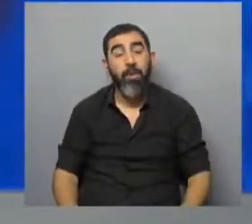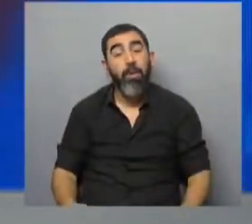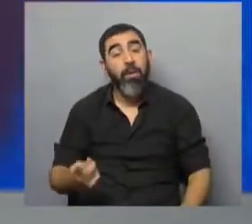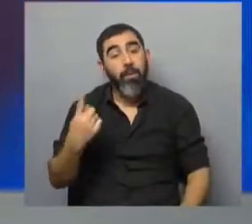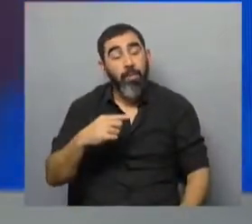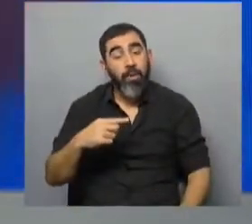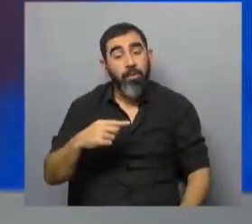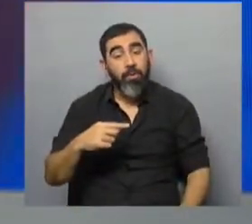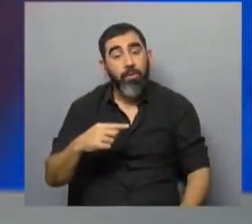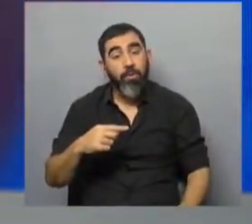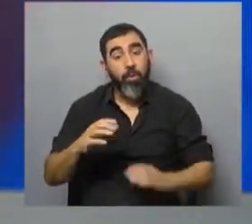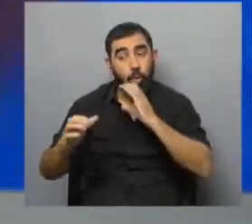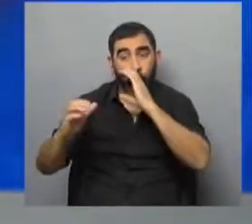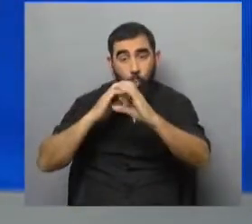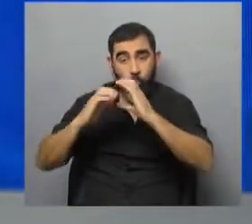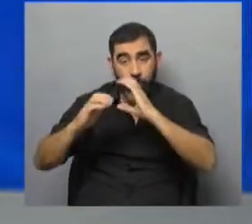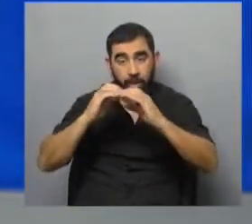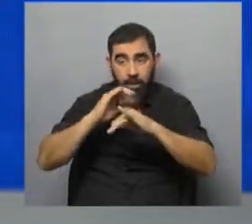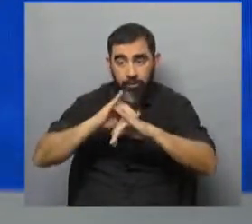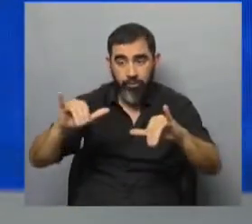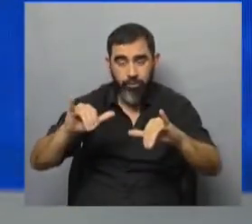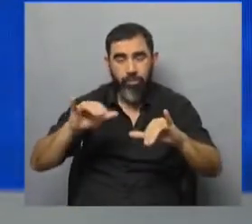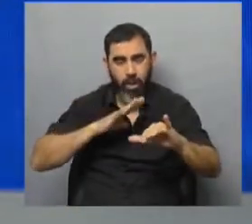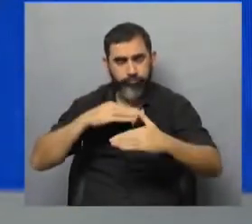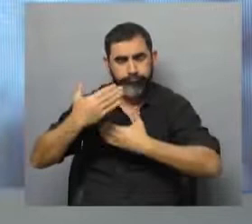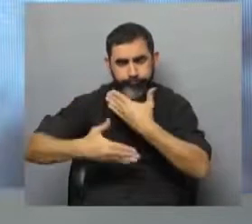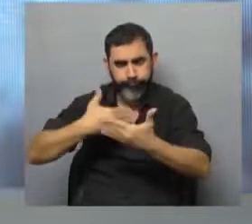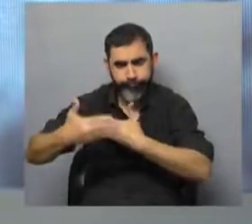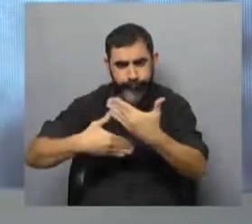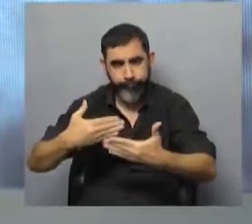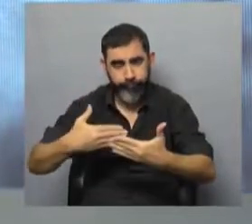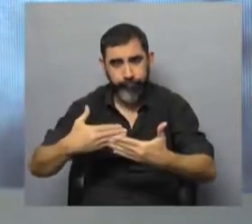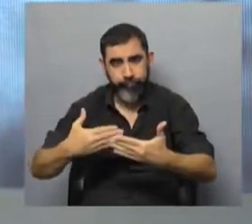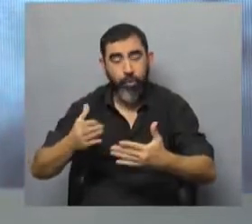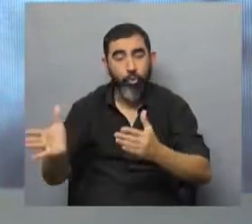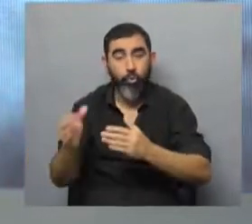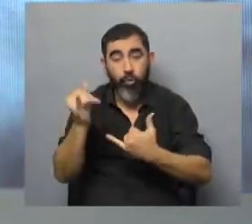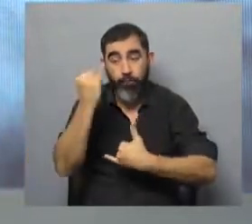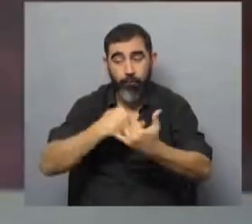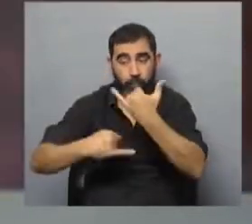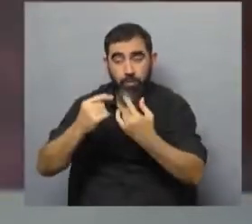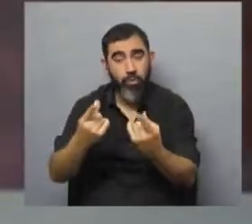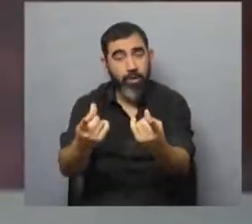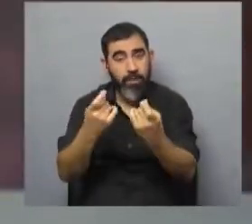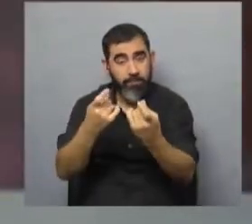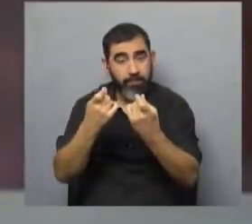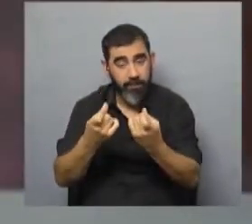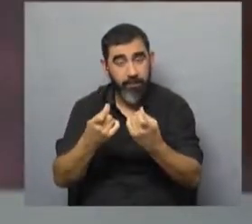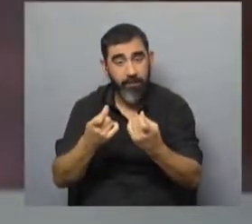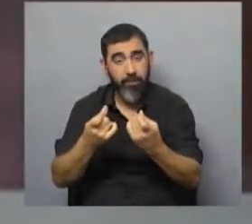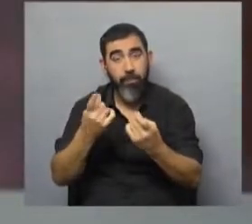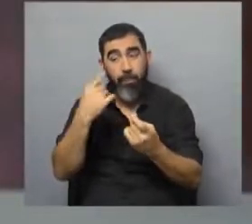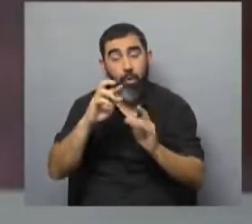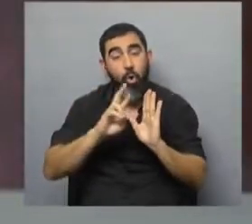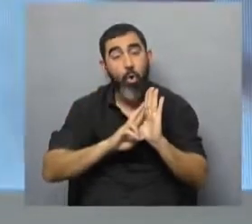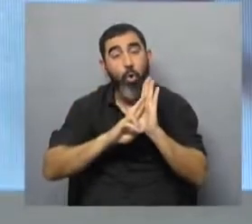los medios ahora de comunicación son bastante fluidos y toda la información que sea necesaria, igual, digamos, los